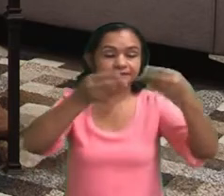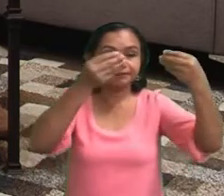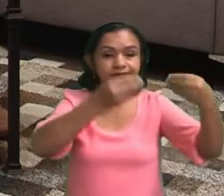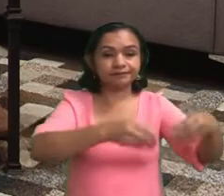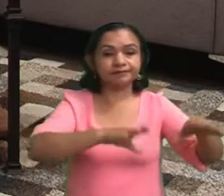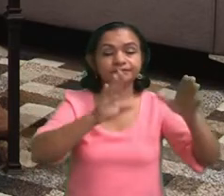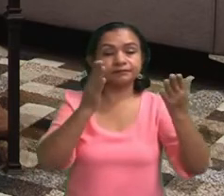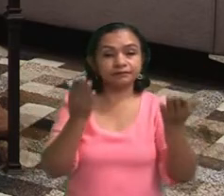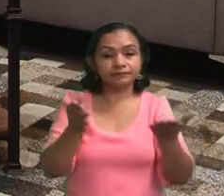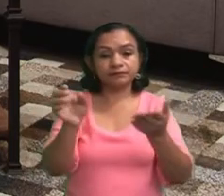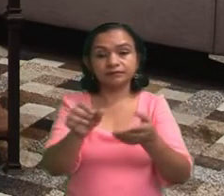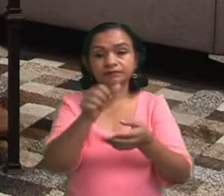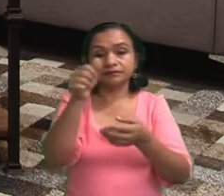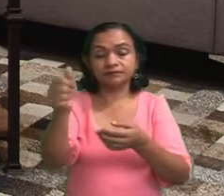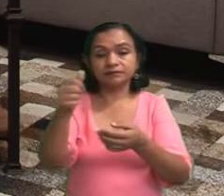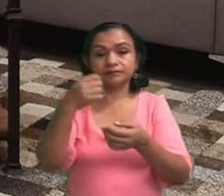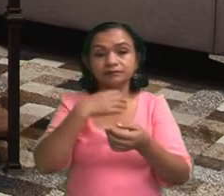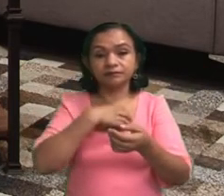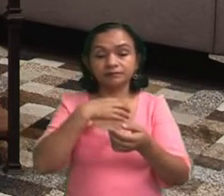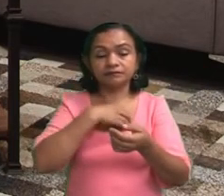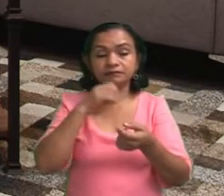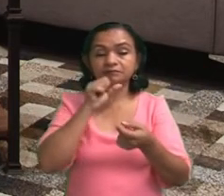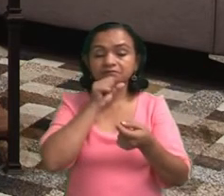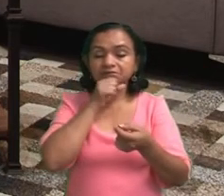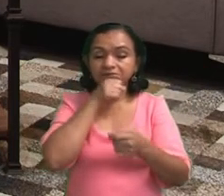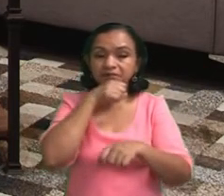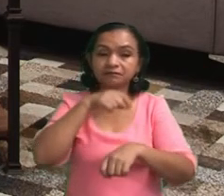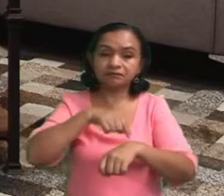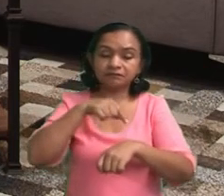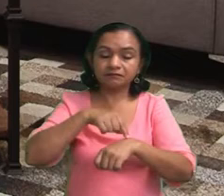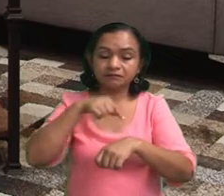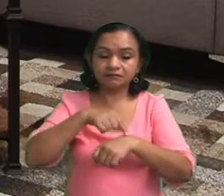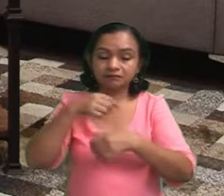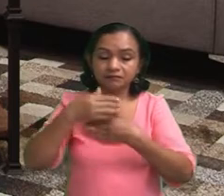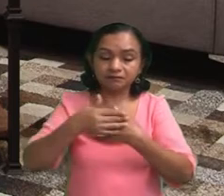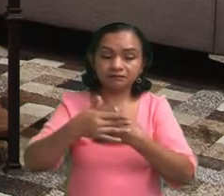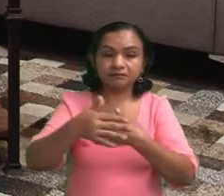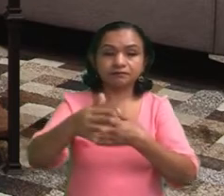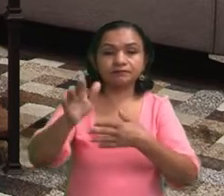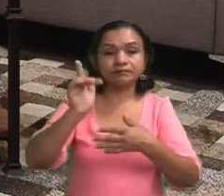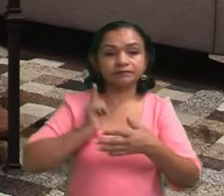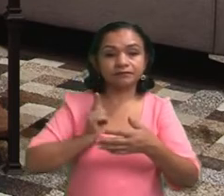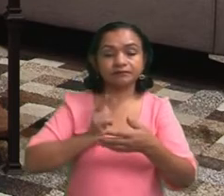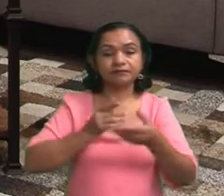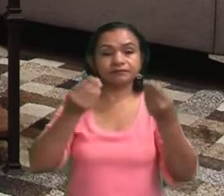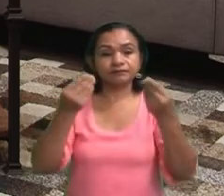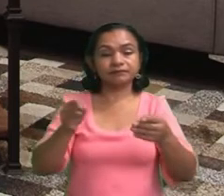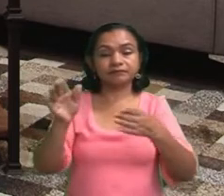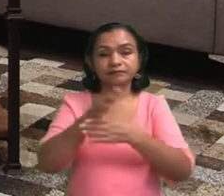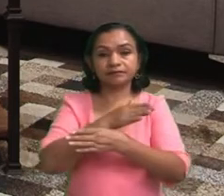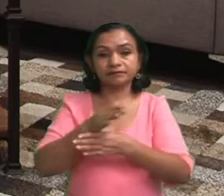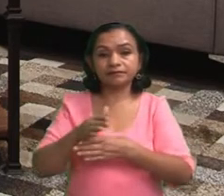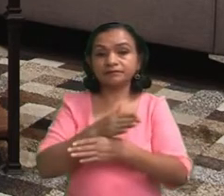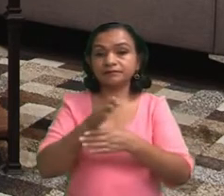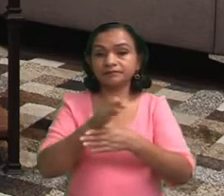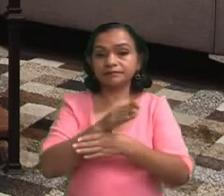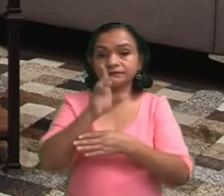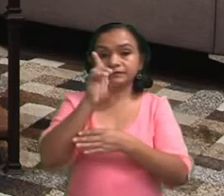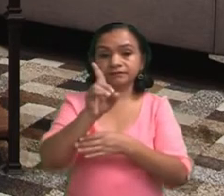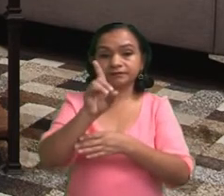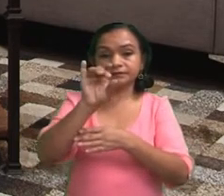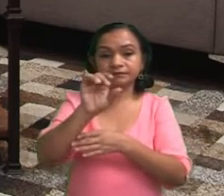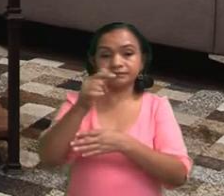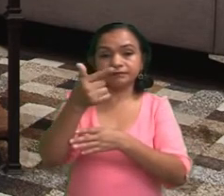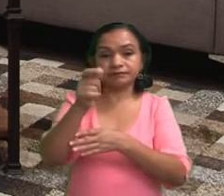vigencia. Claro. Otras que por su caducidad, por fecha de caducidad, pierden vigencia, etcétera. Entonces, el digesto